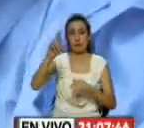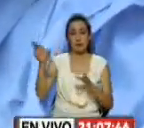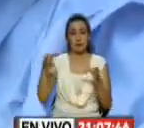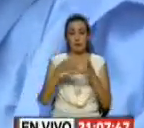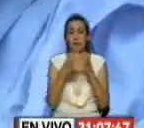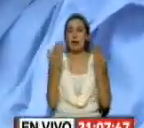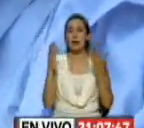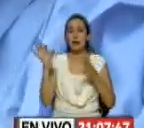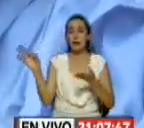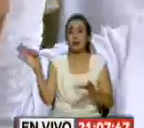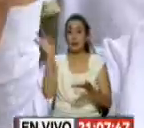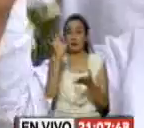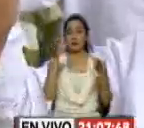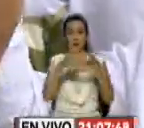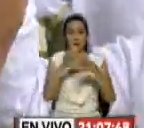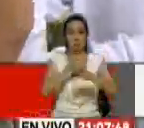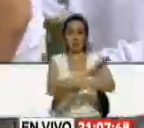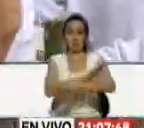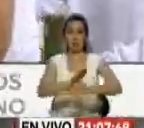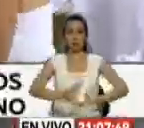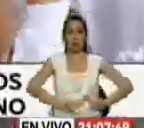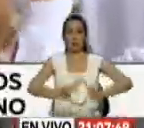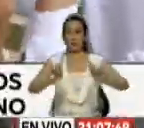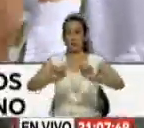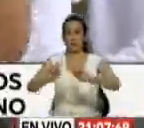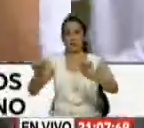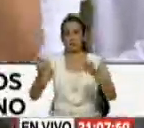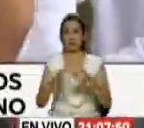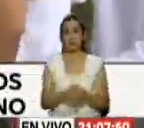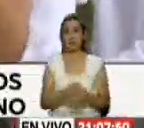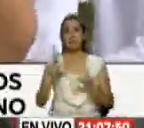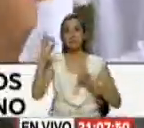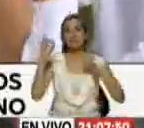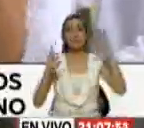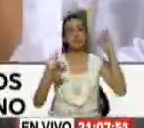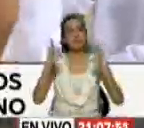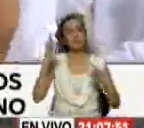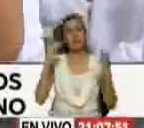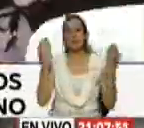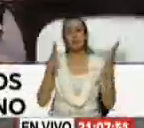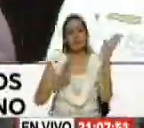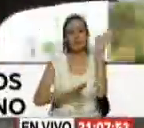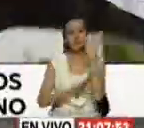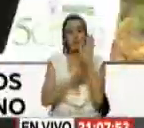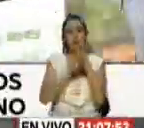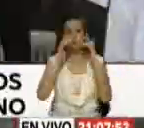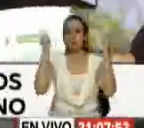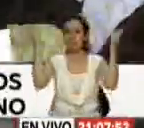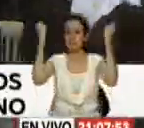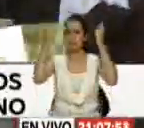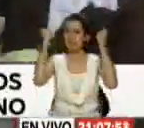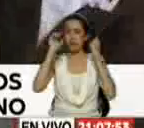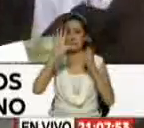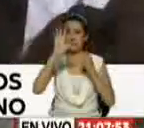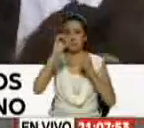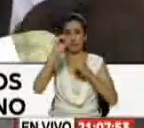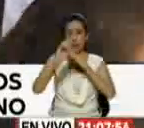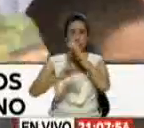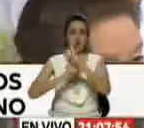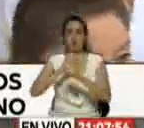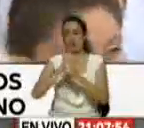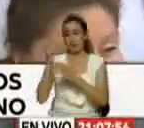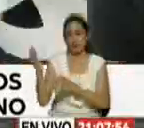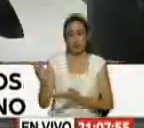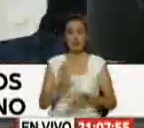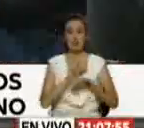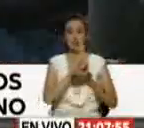del Seguro Campesino de diversos sectores del país. En Santa Elena se desarrolló una celebración por los 50 años del Seguro